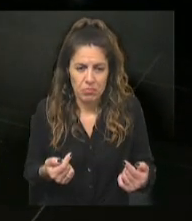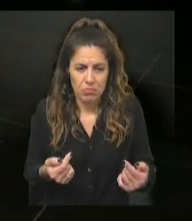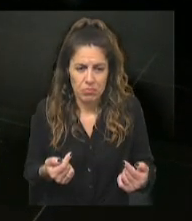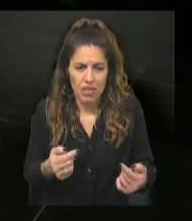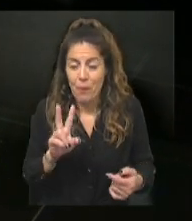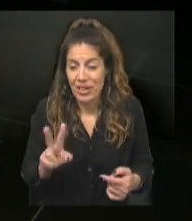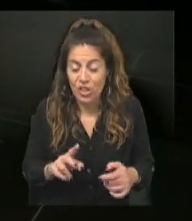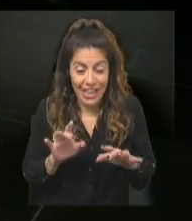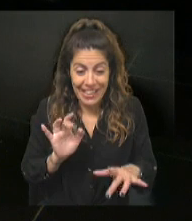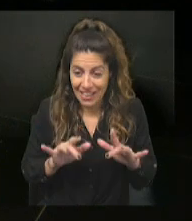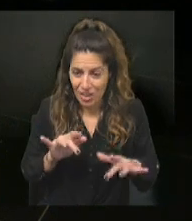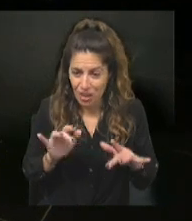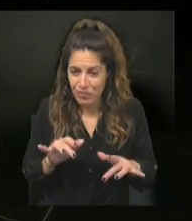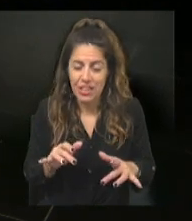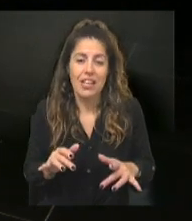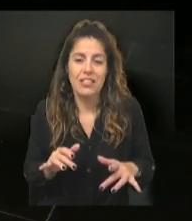versiones taqu